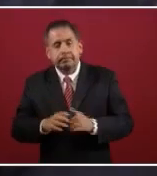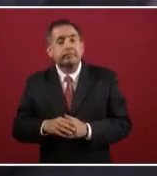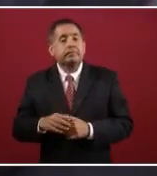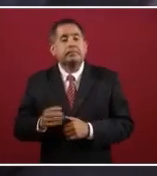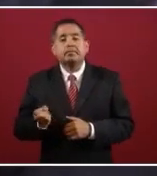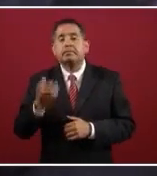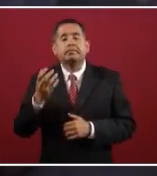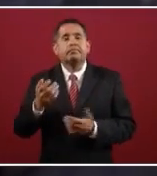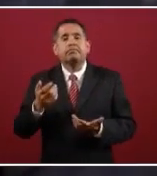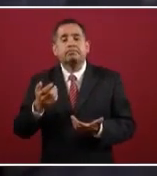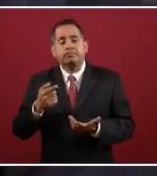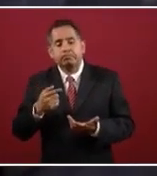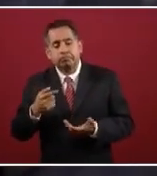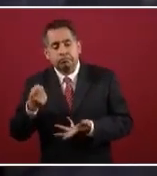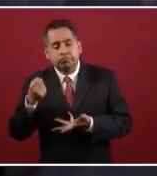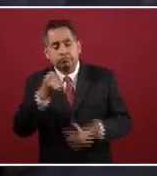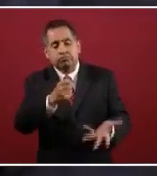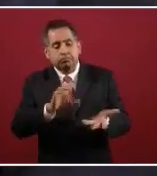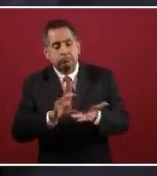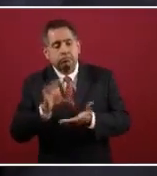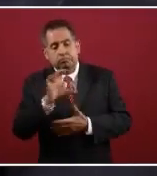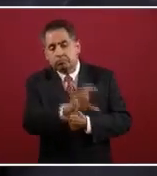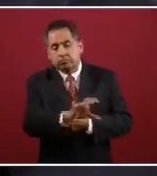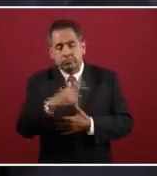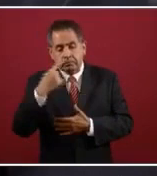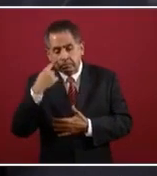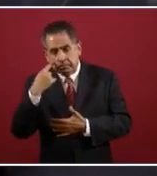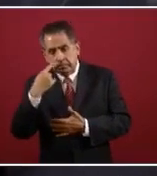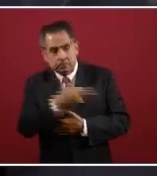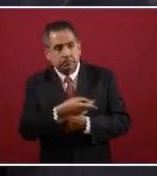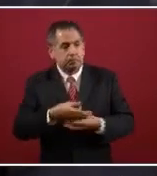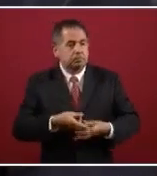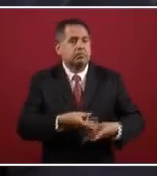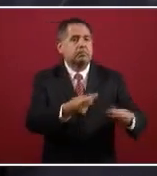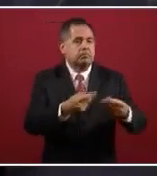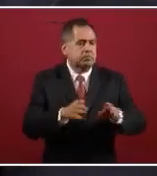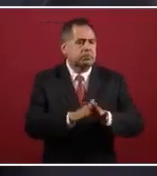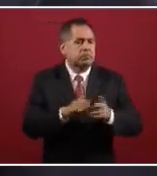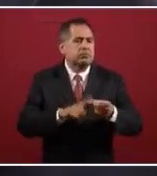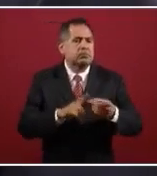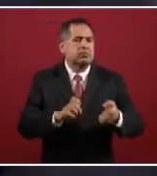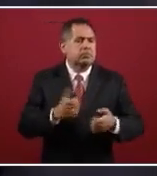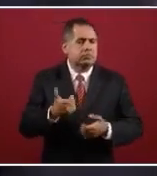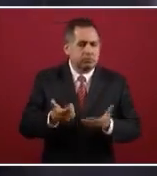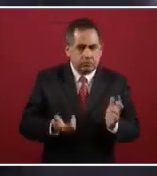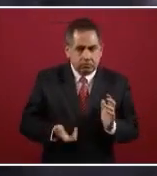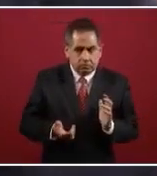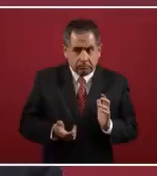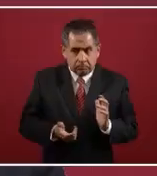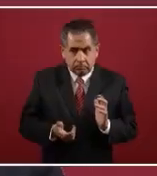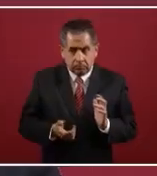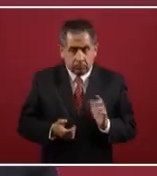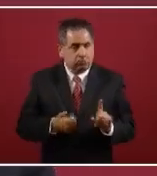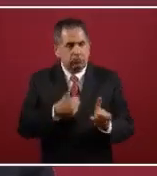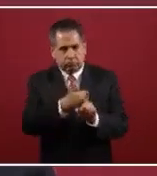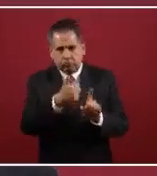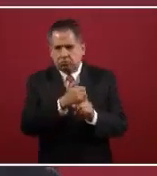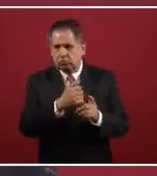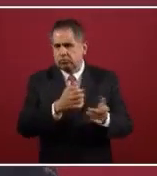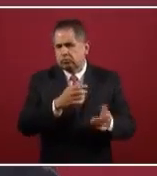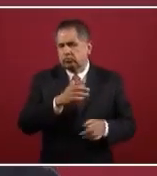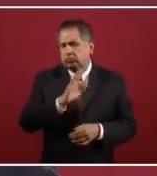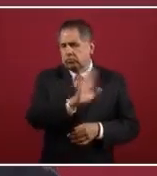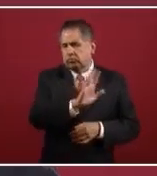¿cuánto recibiste? ¿Cómo se ejerció? Sí, son autónomas las